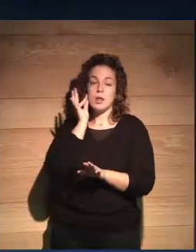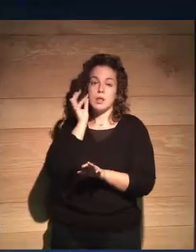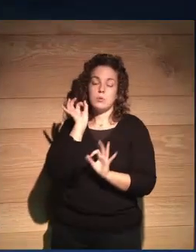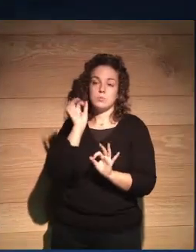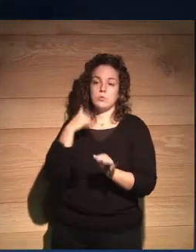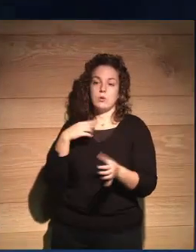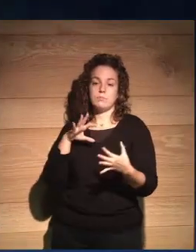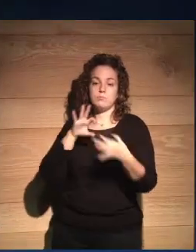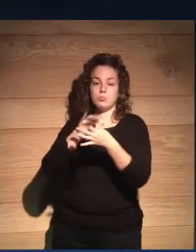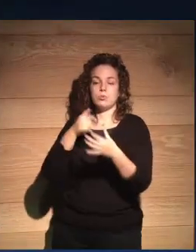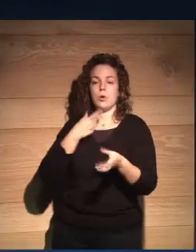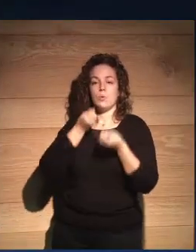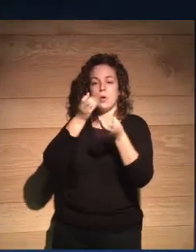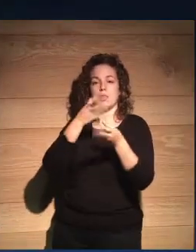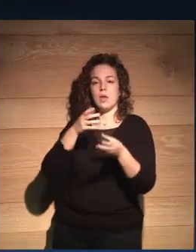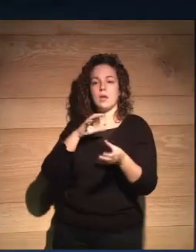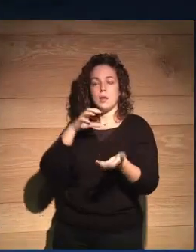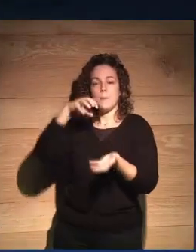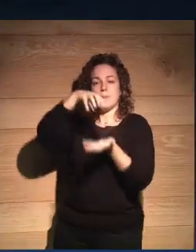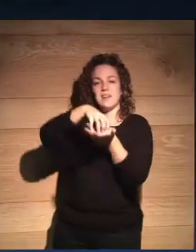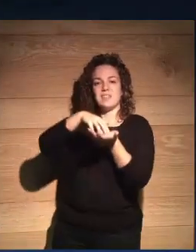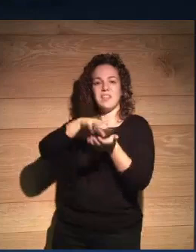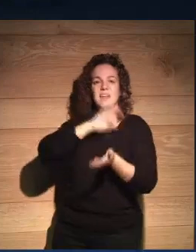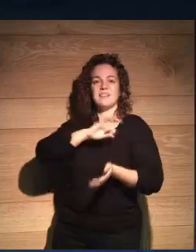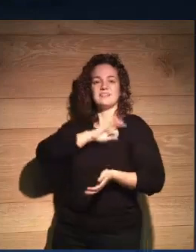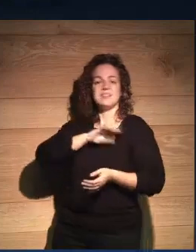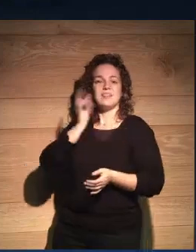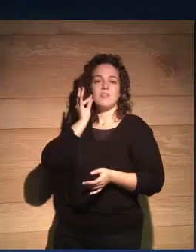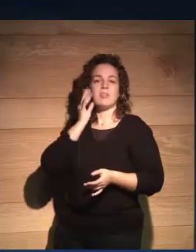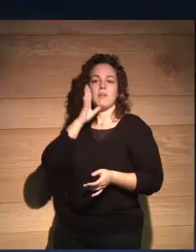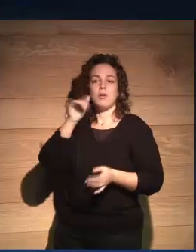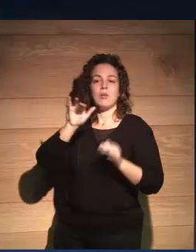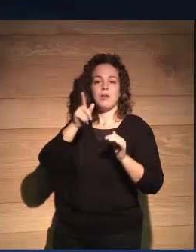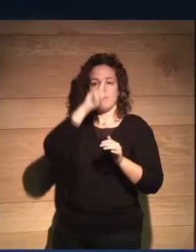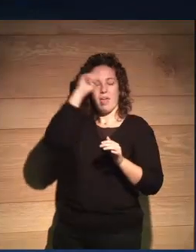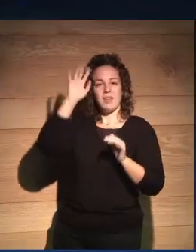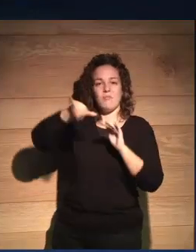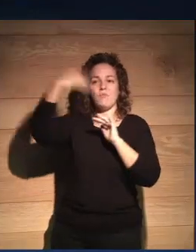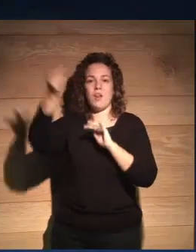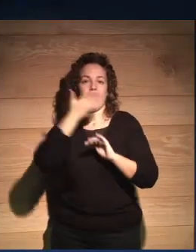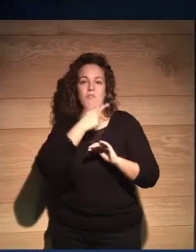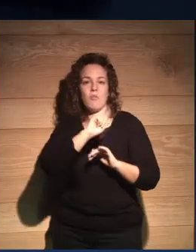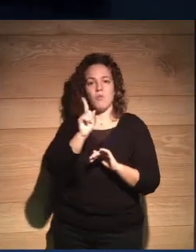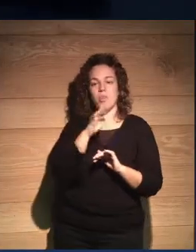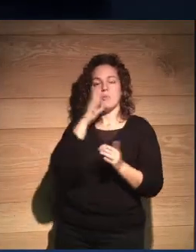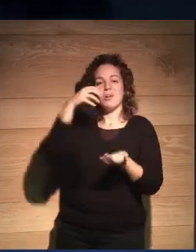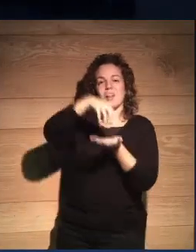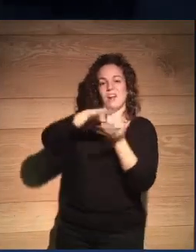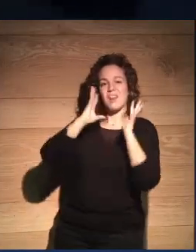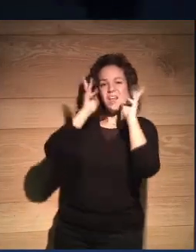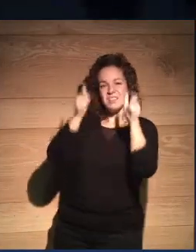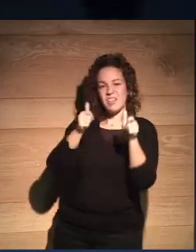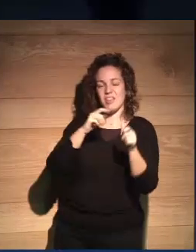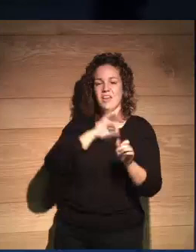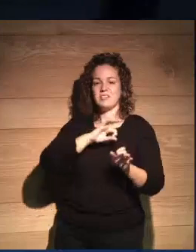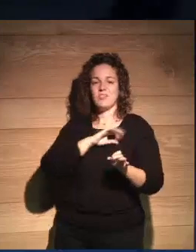relacionó también con lo que he contado de la residencia de las señoritas, porque tampoco se conoce mucho fuera de Madrid, lo que era la residencia de señoritas, donde en las circunstancias